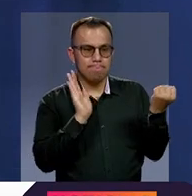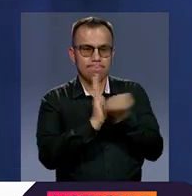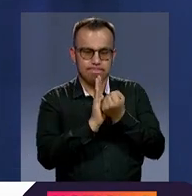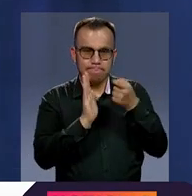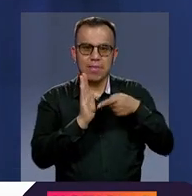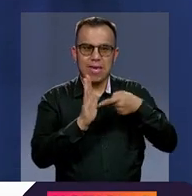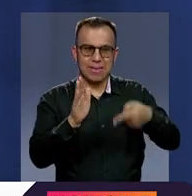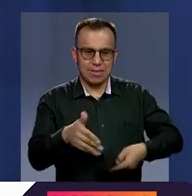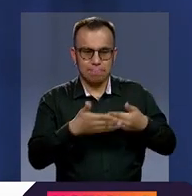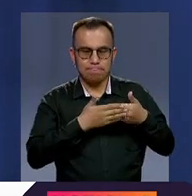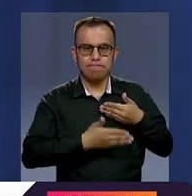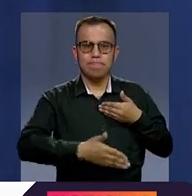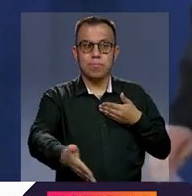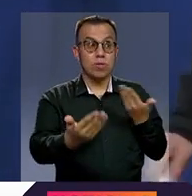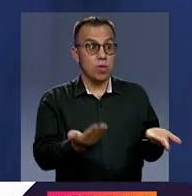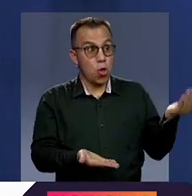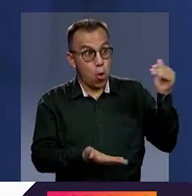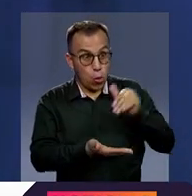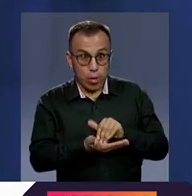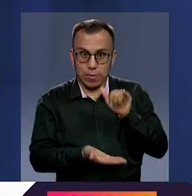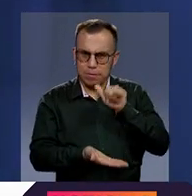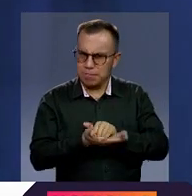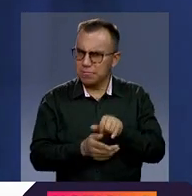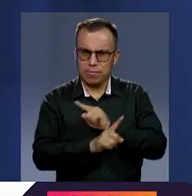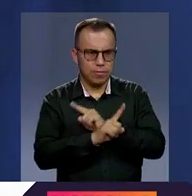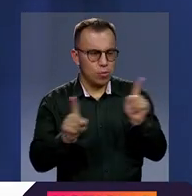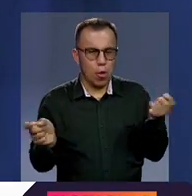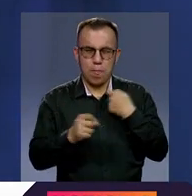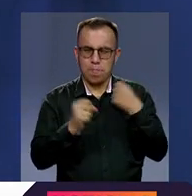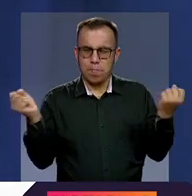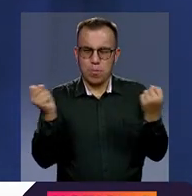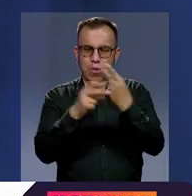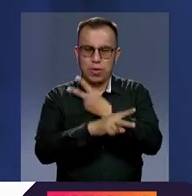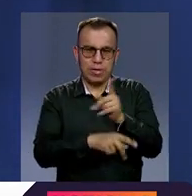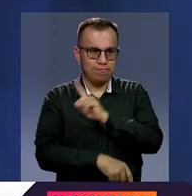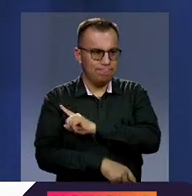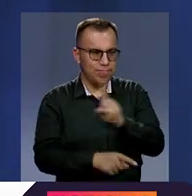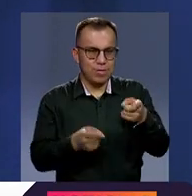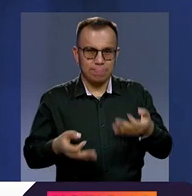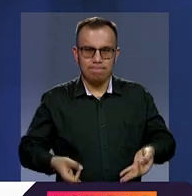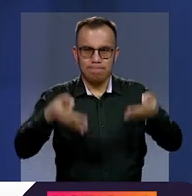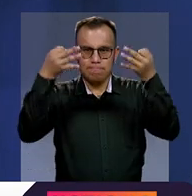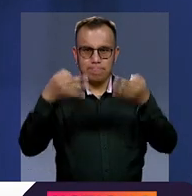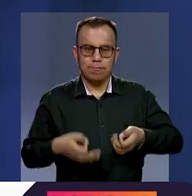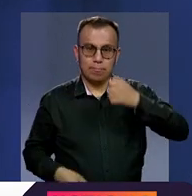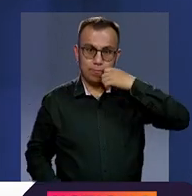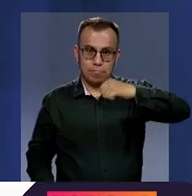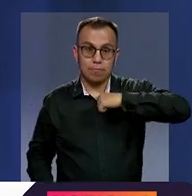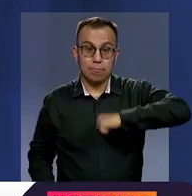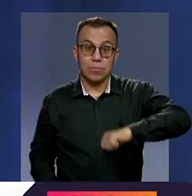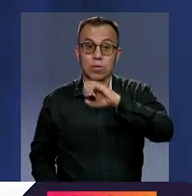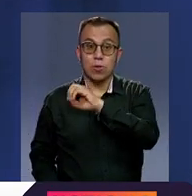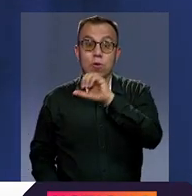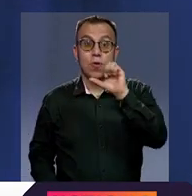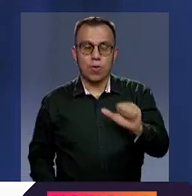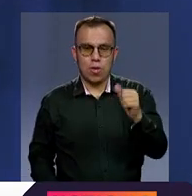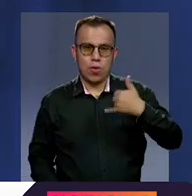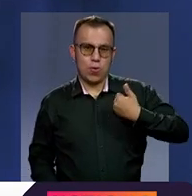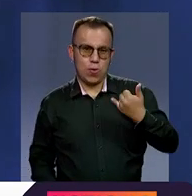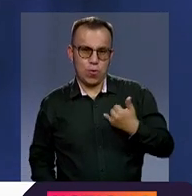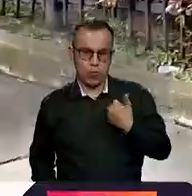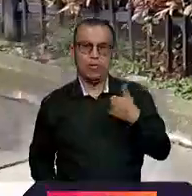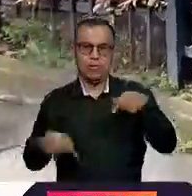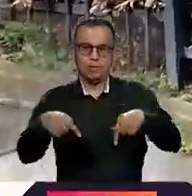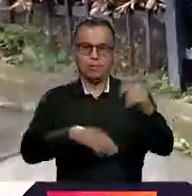Colombia por la no repetición, por la no violencia y por la garantía de los derechos de niños, niñas y jóvenes